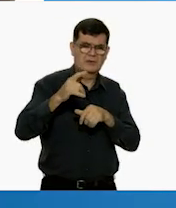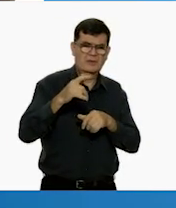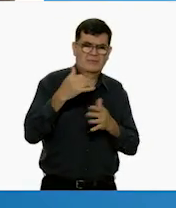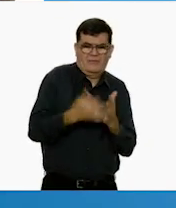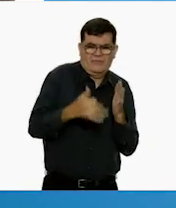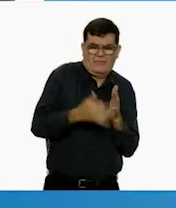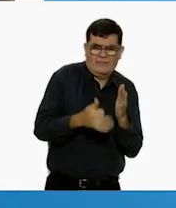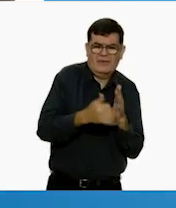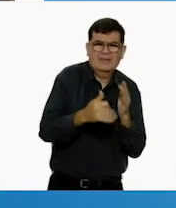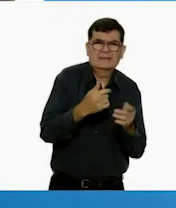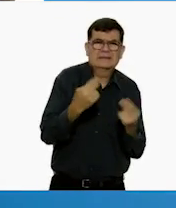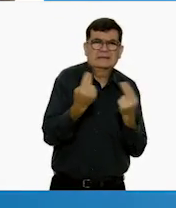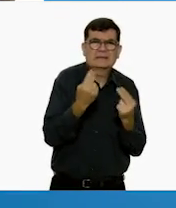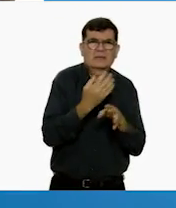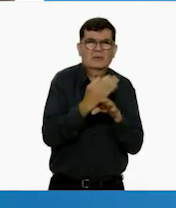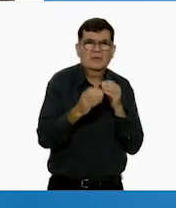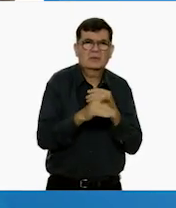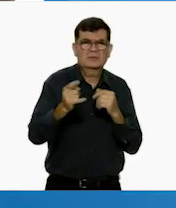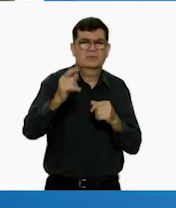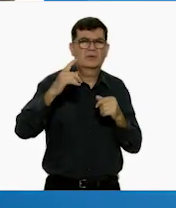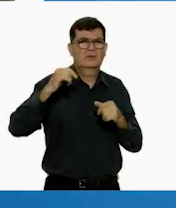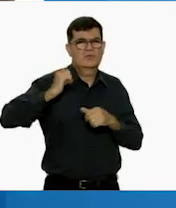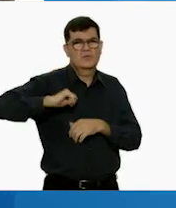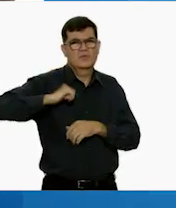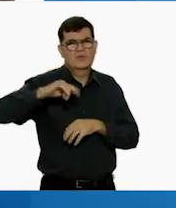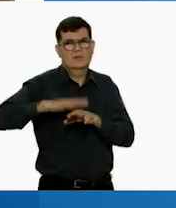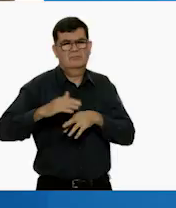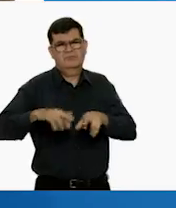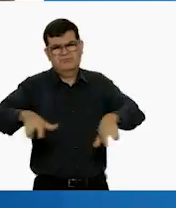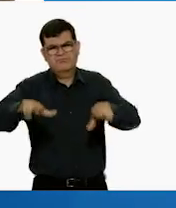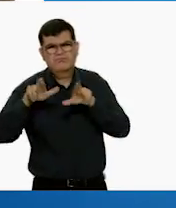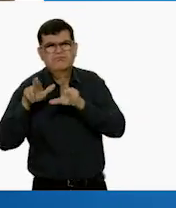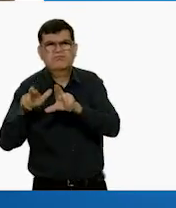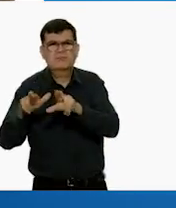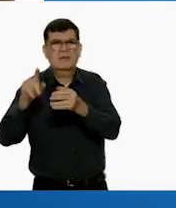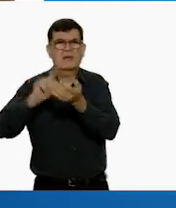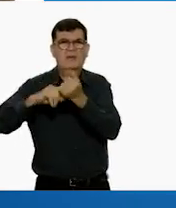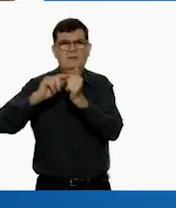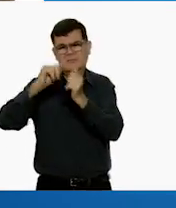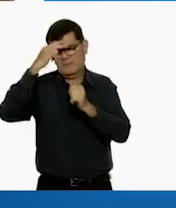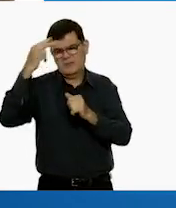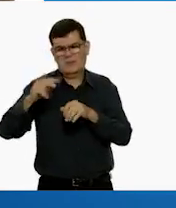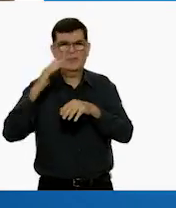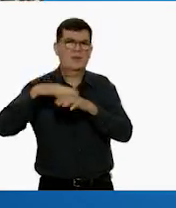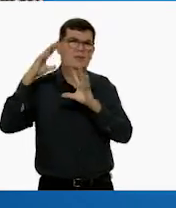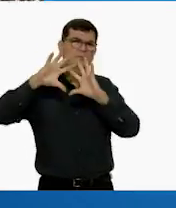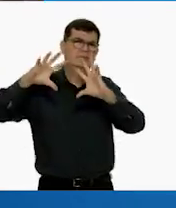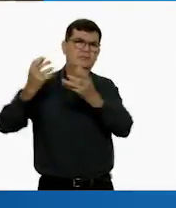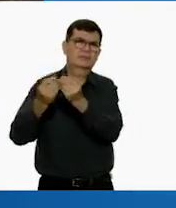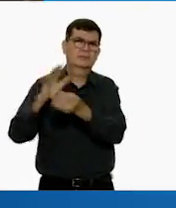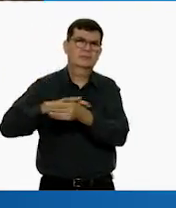republicana frente a lo barroco que podía ser la idea que tenían los mexicanos de un imperio.